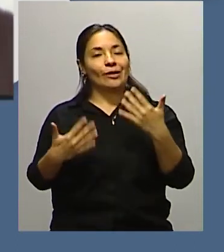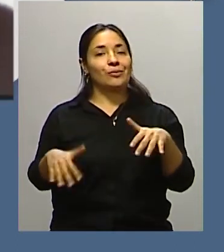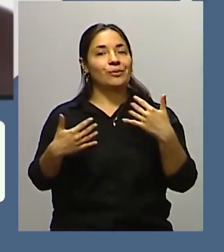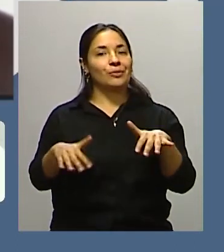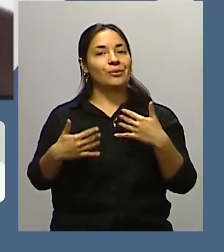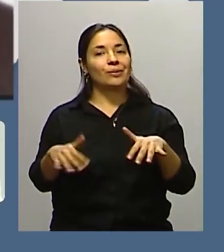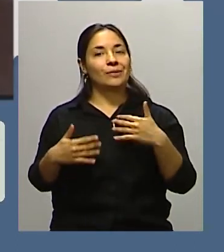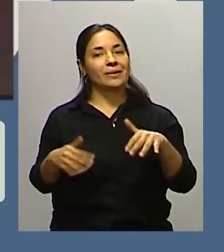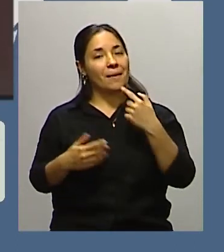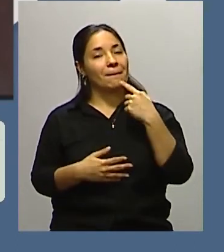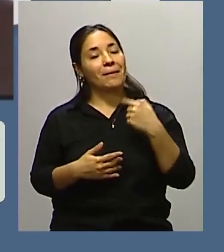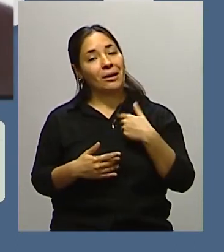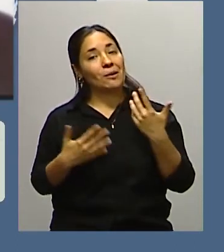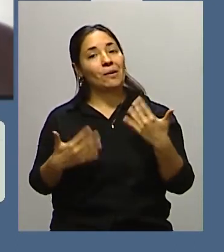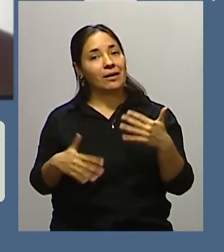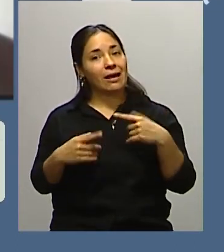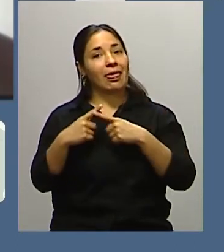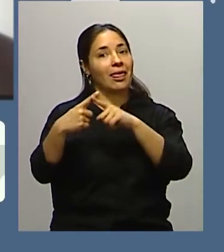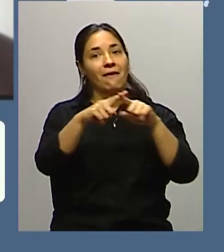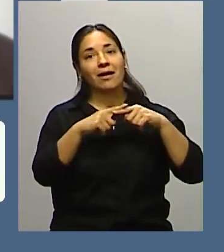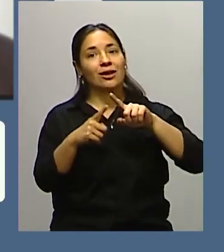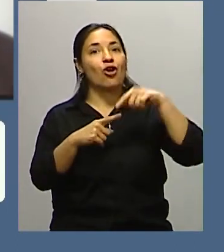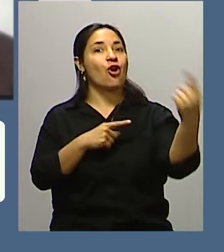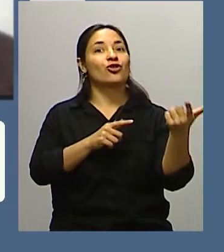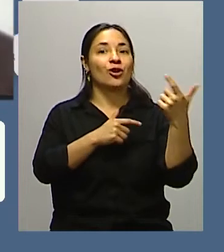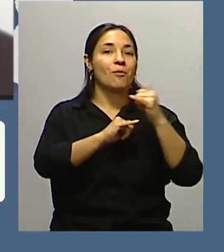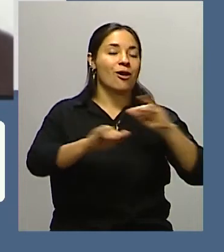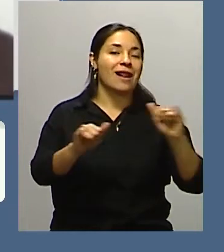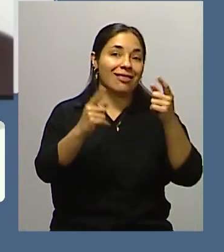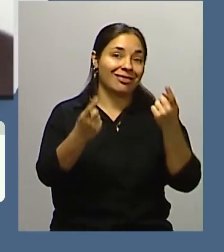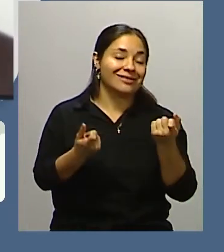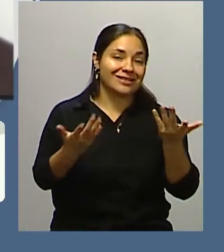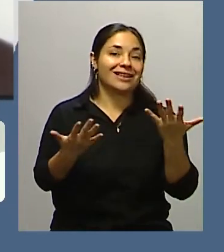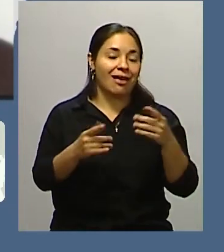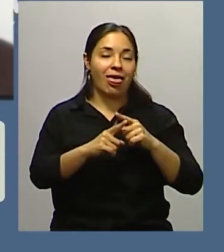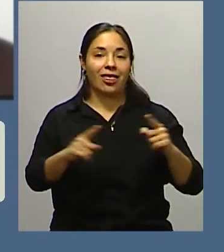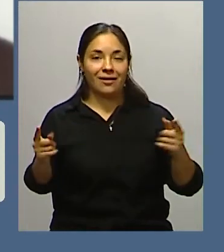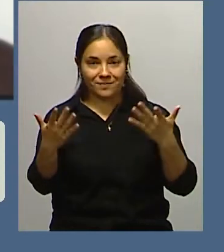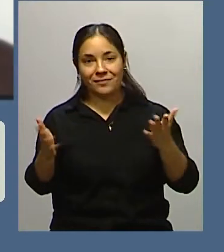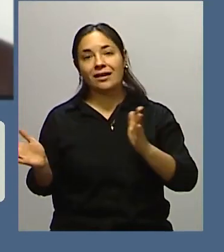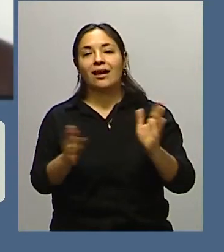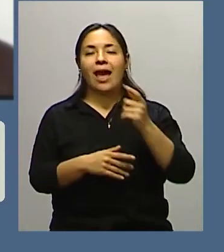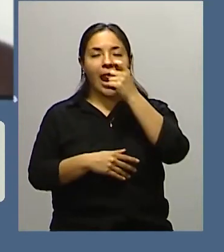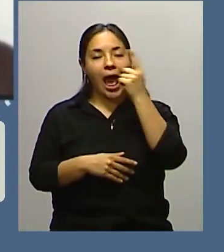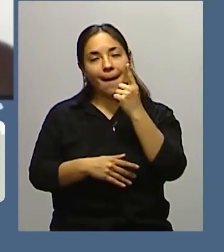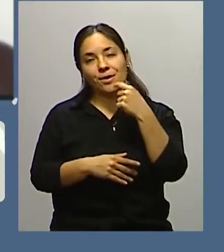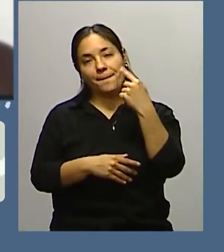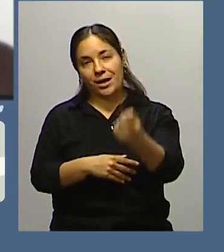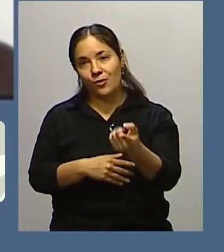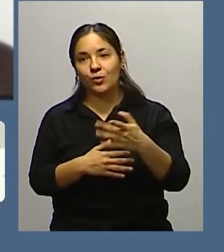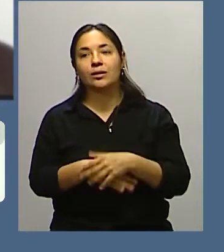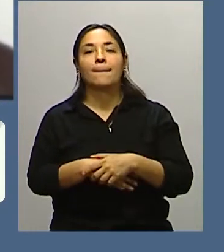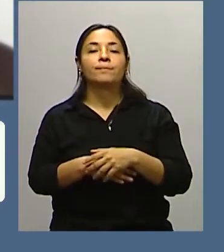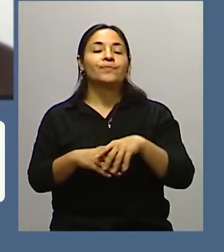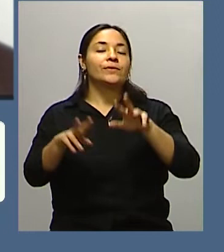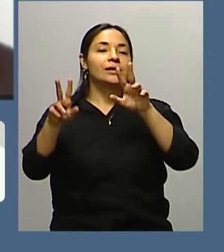pregunta para discutir en otro programa. Pero mira, para ir rápido, y esto tenía que ver con el